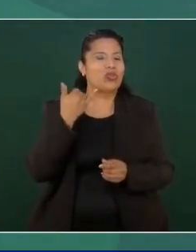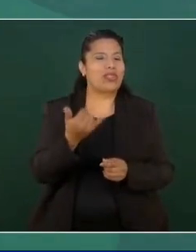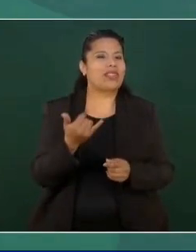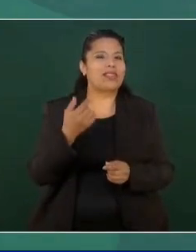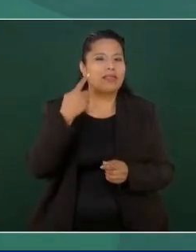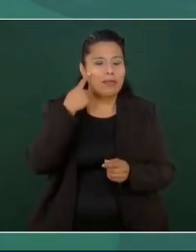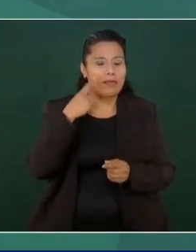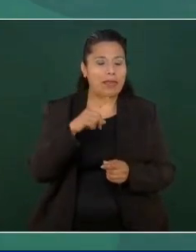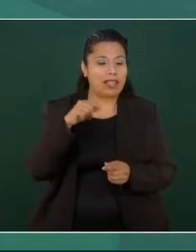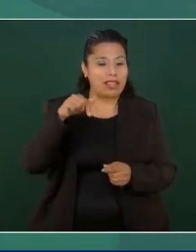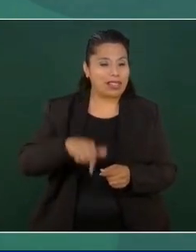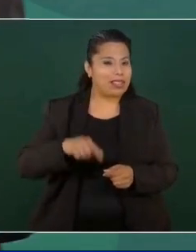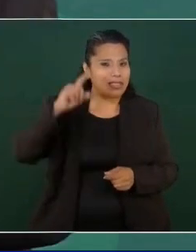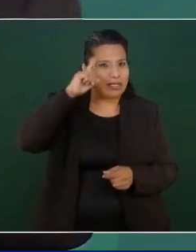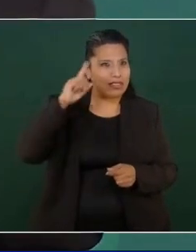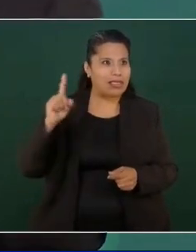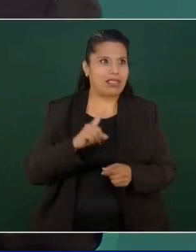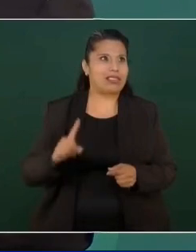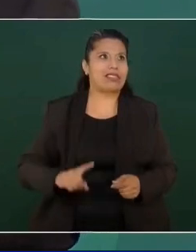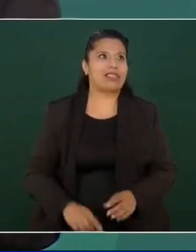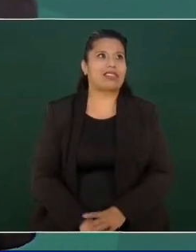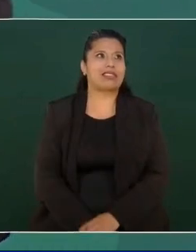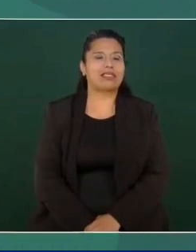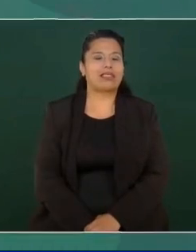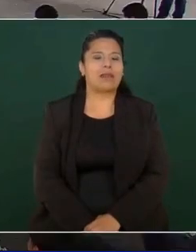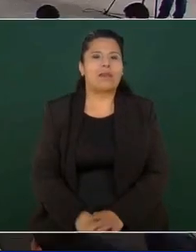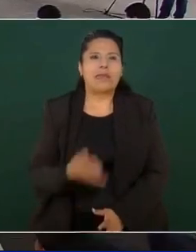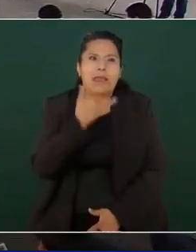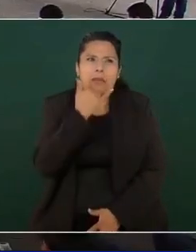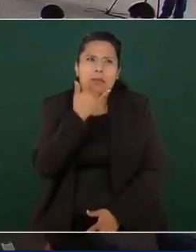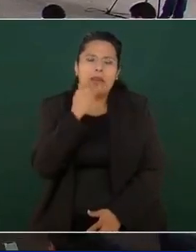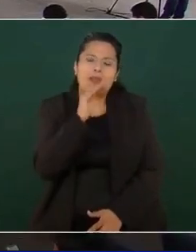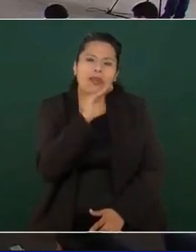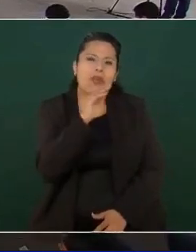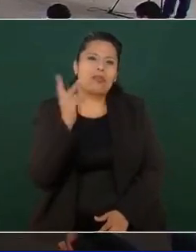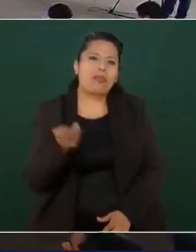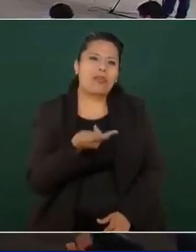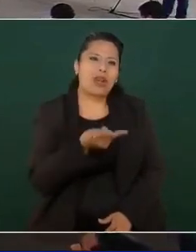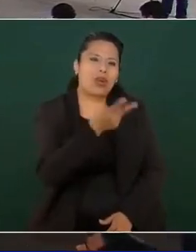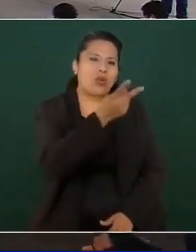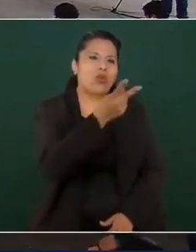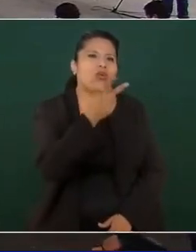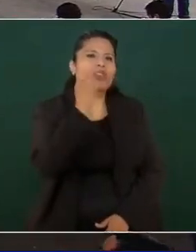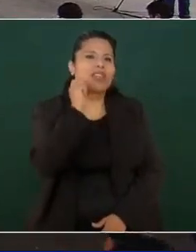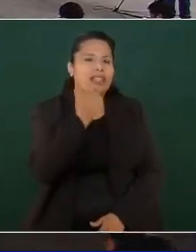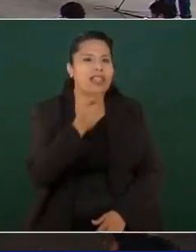no descartamos lo de la federal. Pregunta, presidente, de la obra de infraestructura, ¿se ha hecho ya la